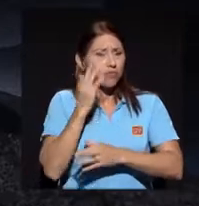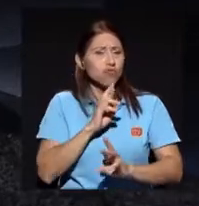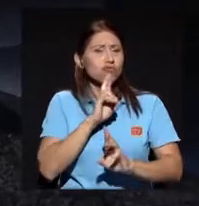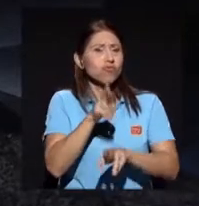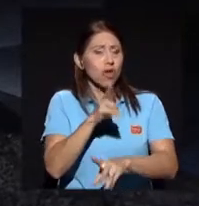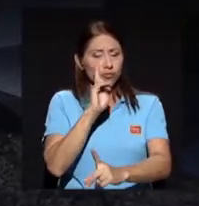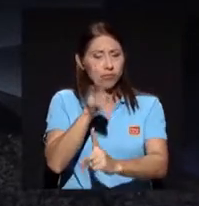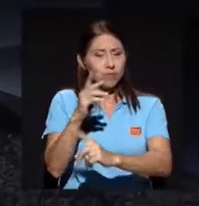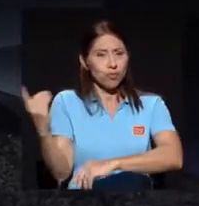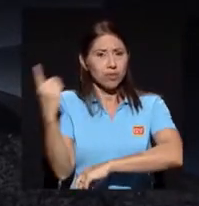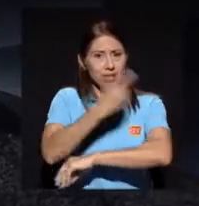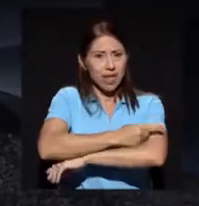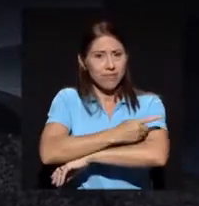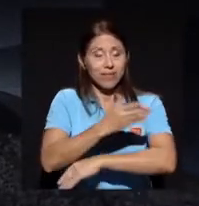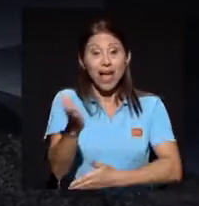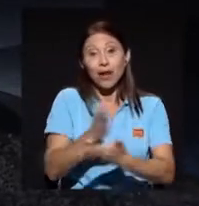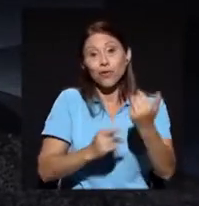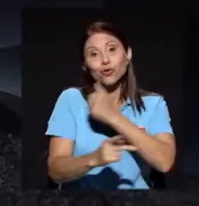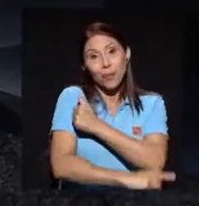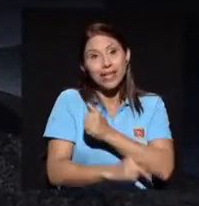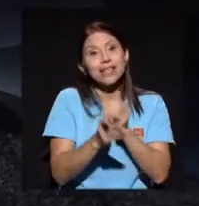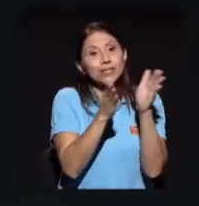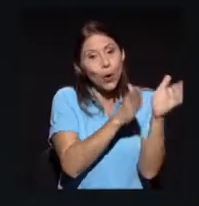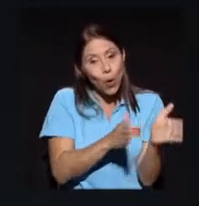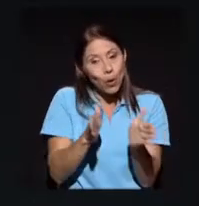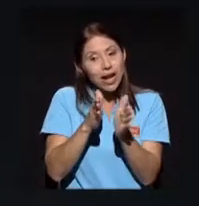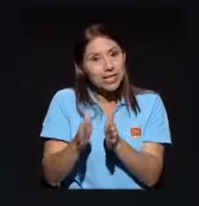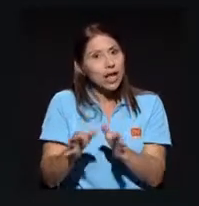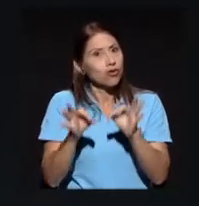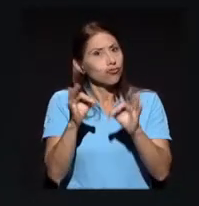organizados funcionan organizadamente